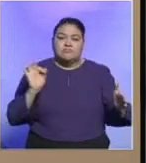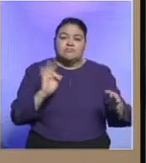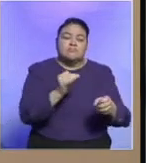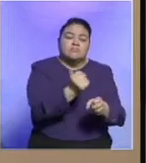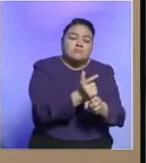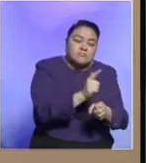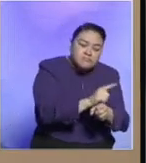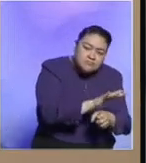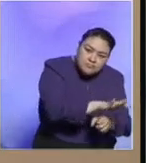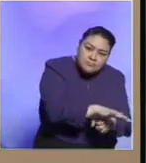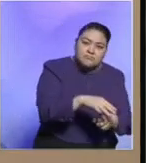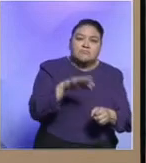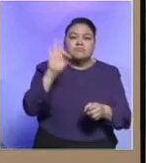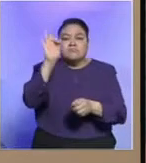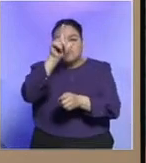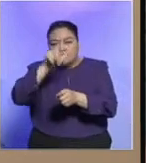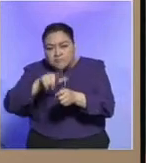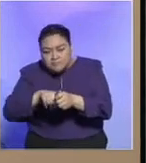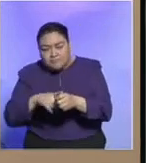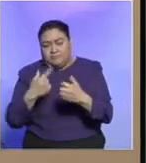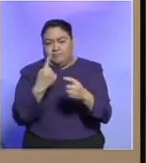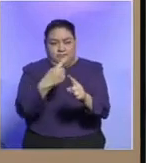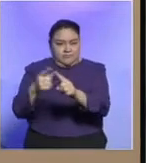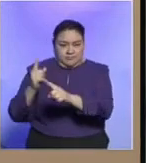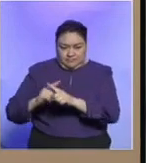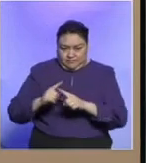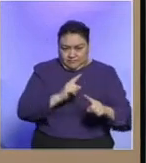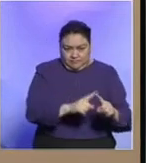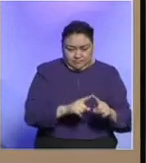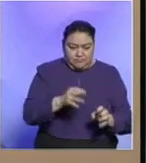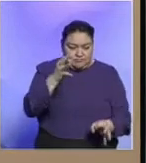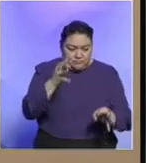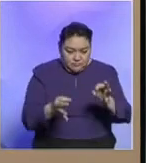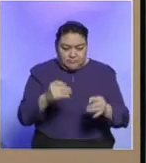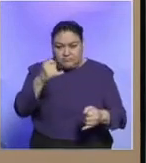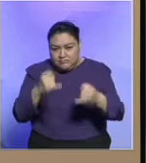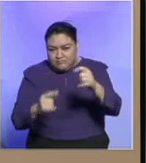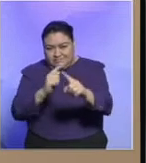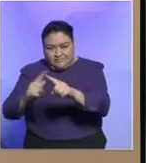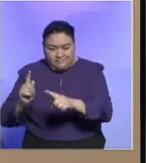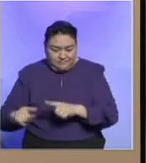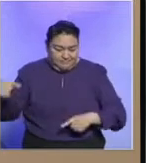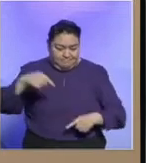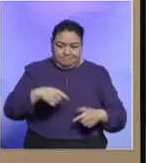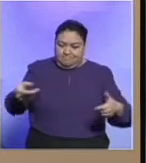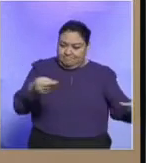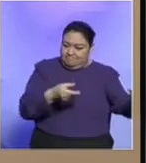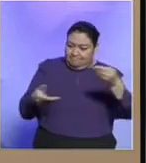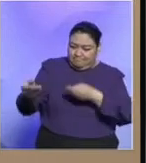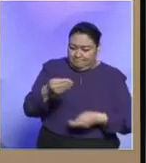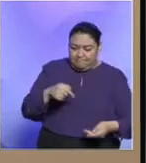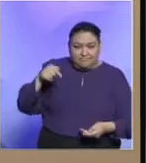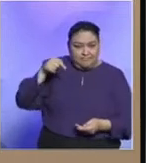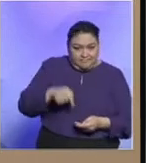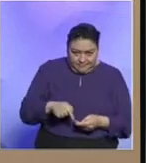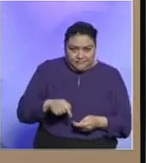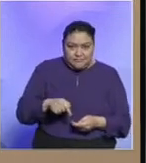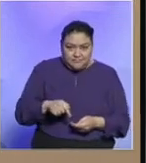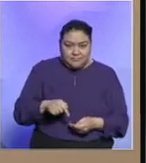local o federal, y todo lo concerniente a los medios de impugnación que llegan a esta instancia,